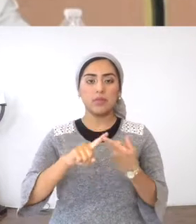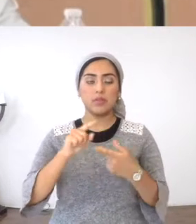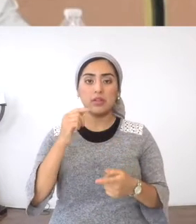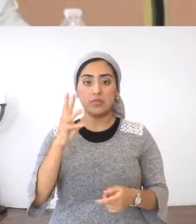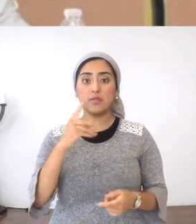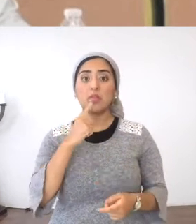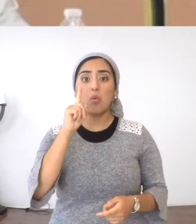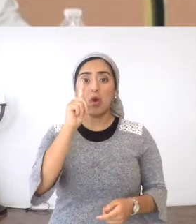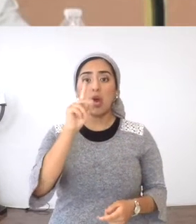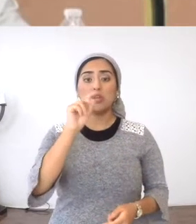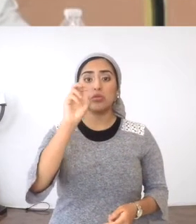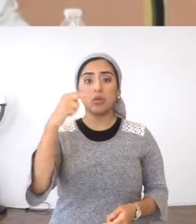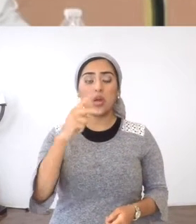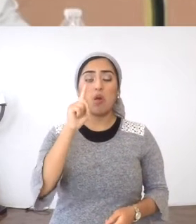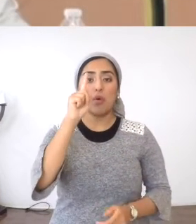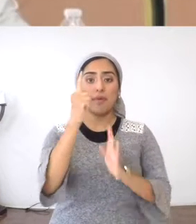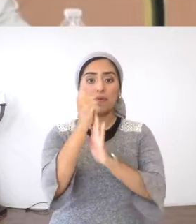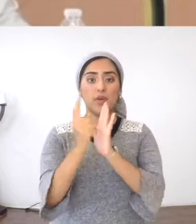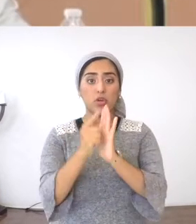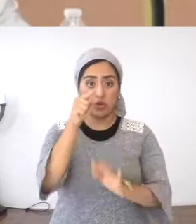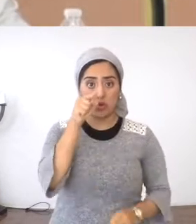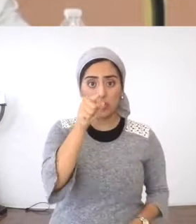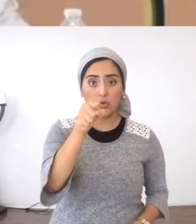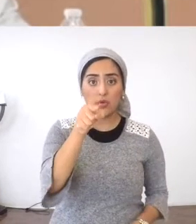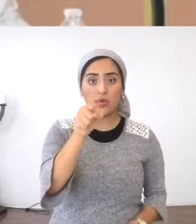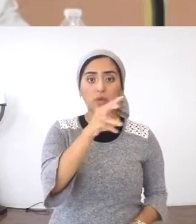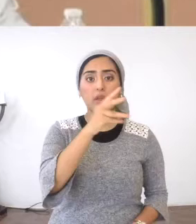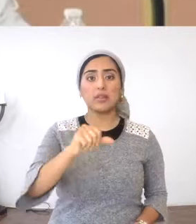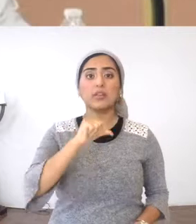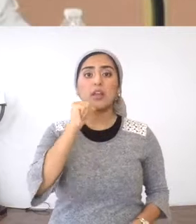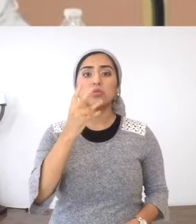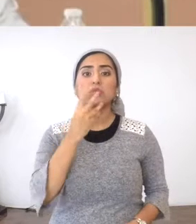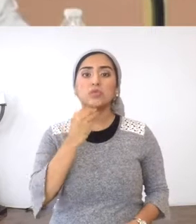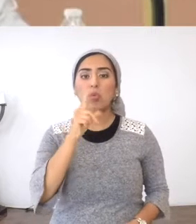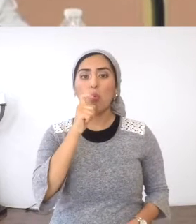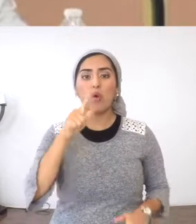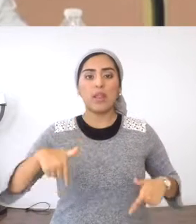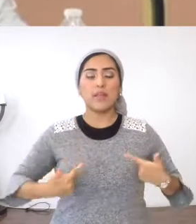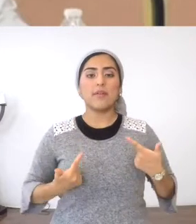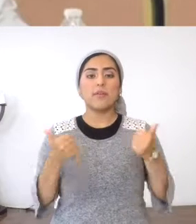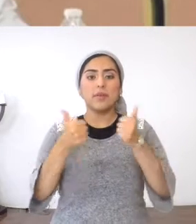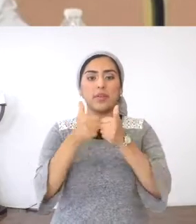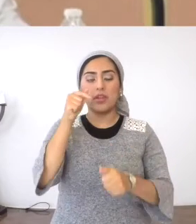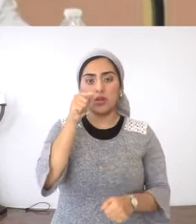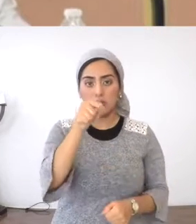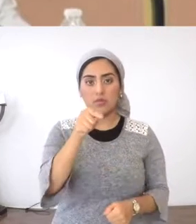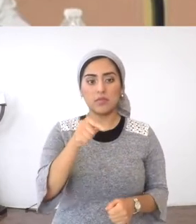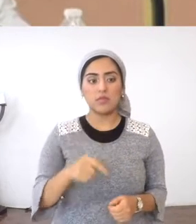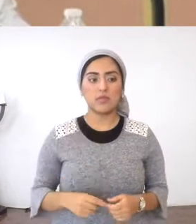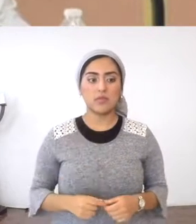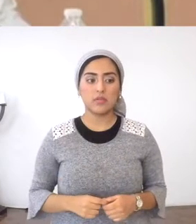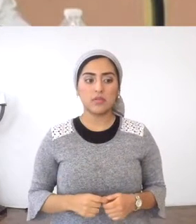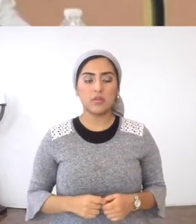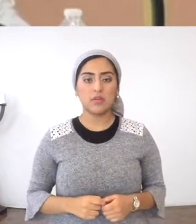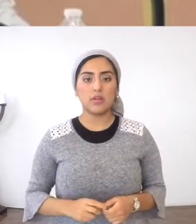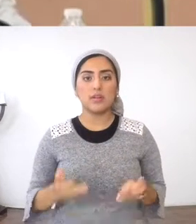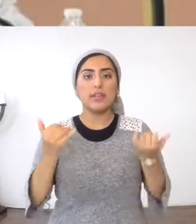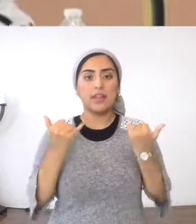Una misma Torah Y un mismo decreto Tendréis vosotros Y el extranjero Que con vosotros mora